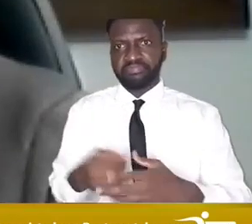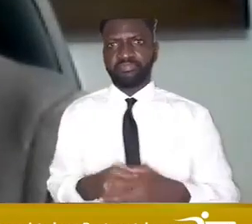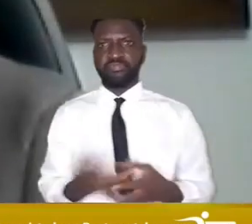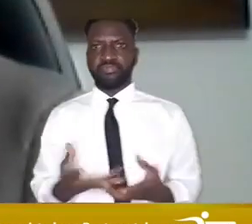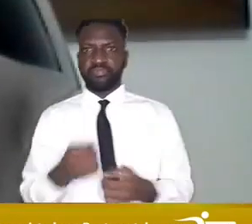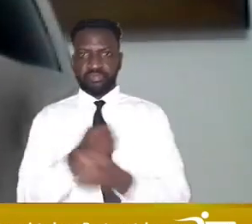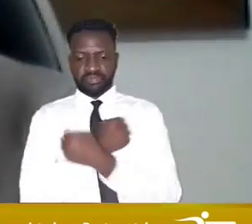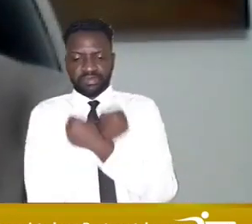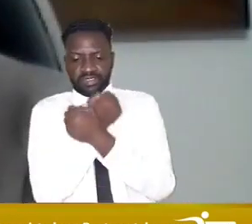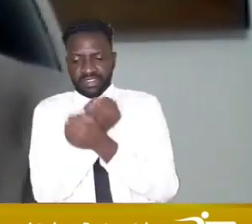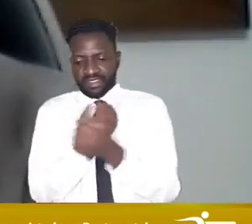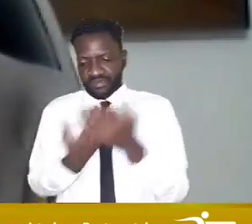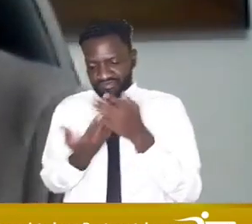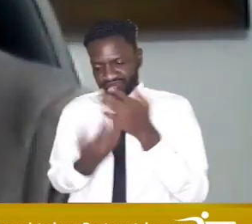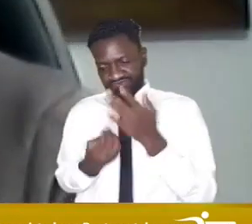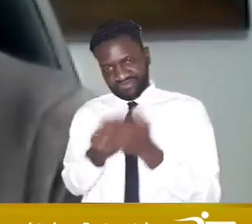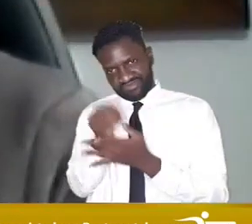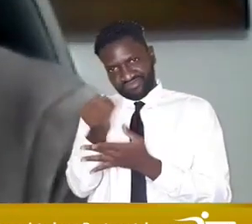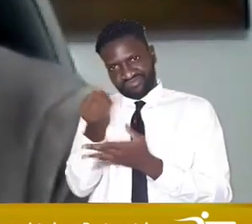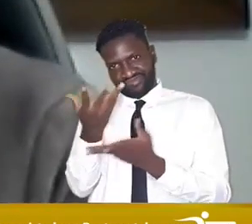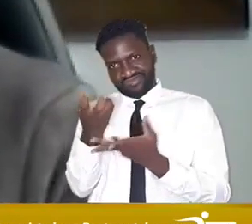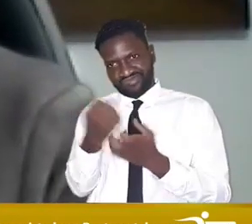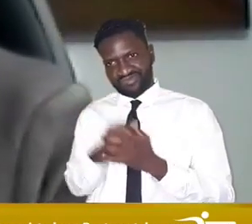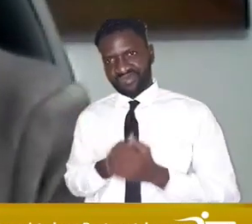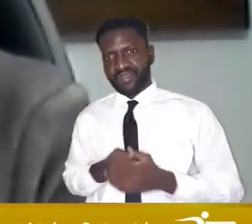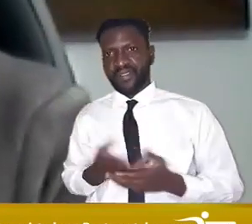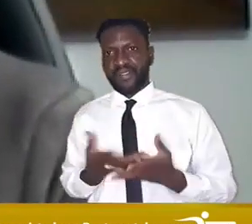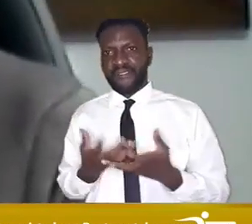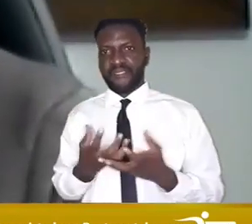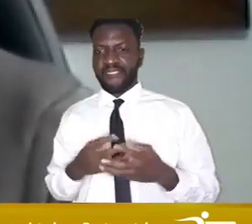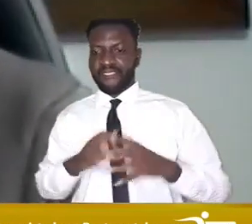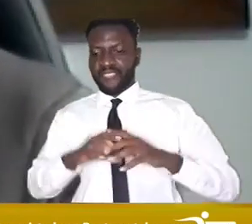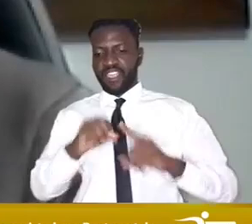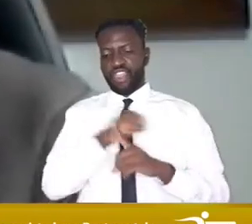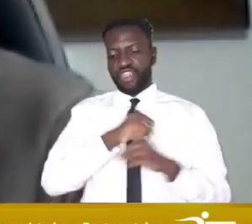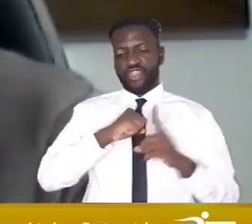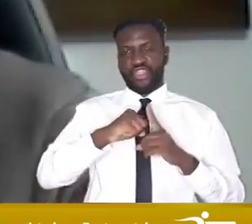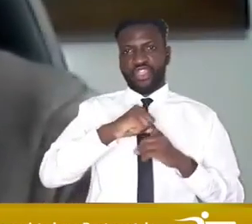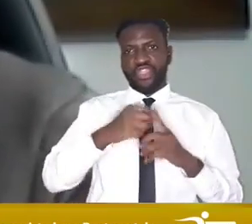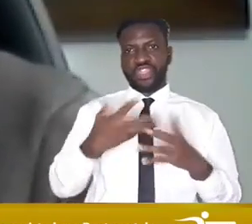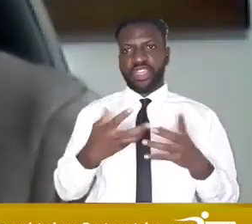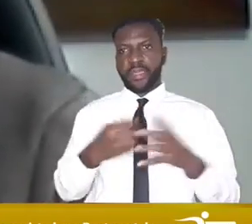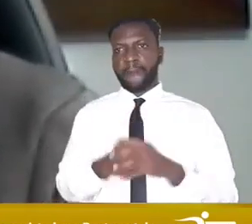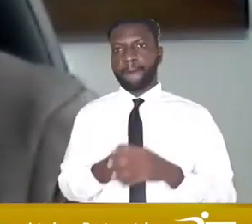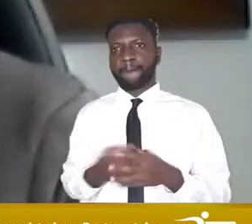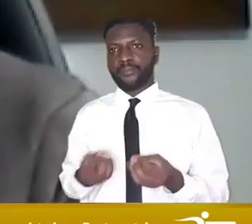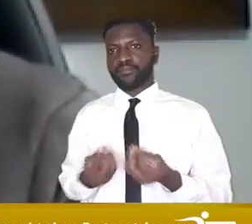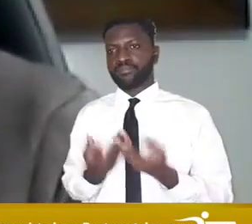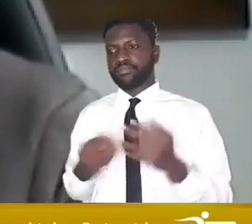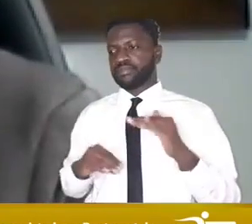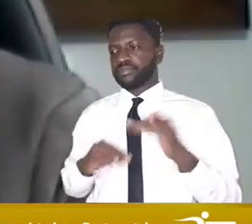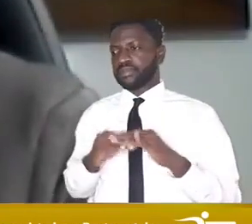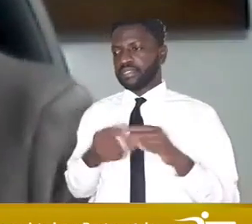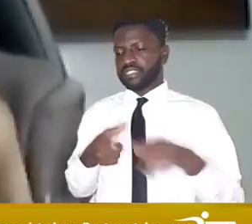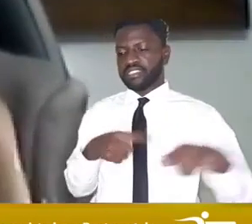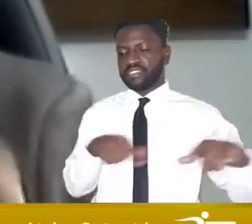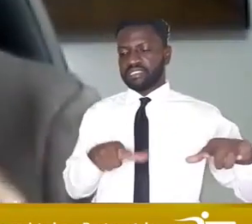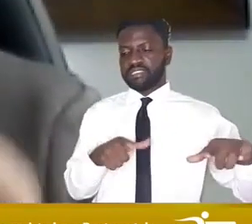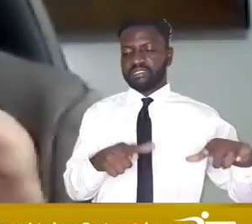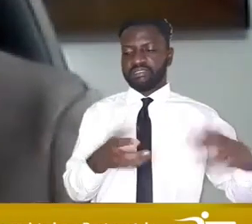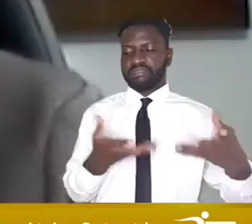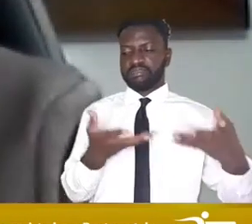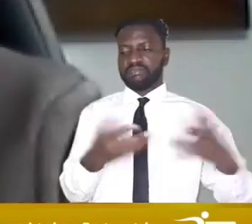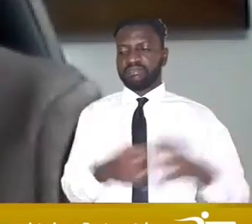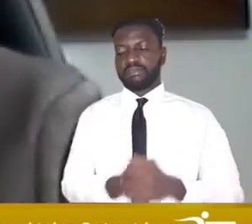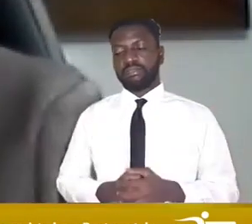riquezas. Nuestra sociedad está llena de eso. Y si